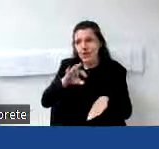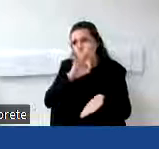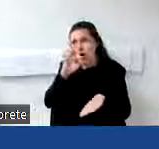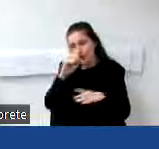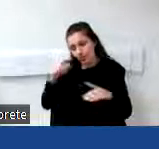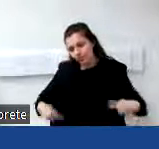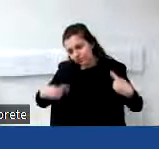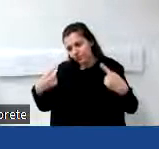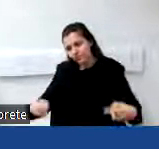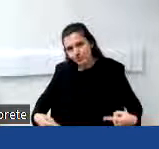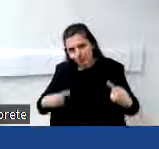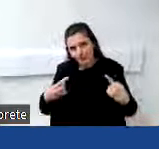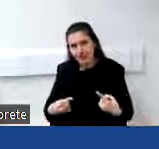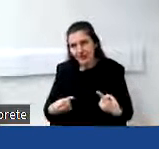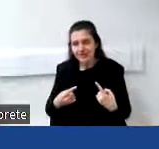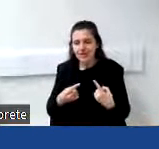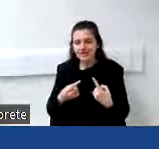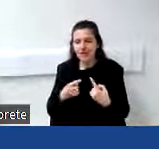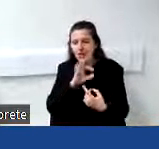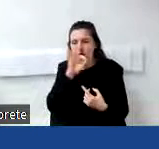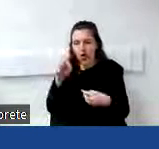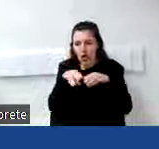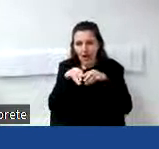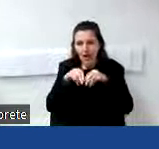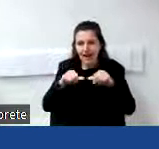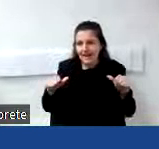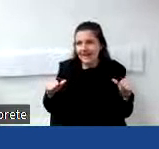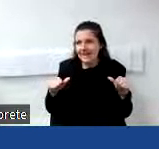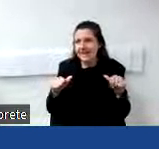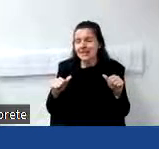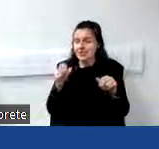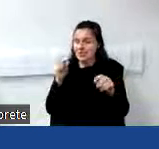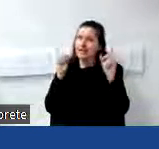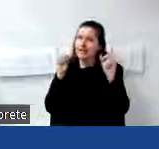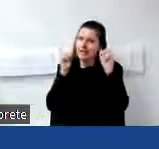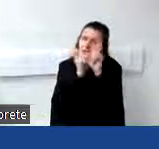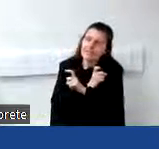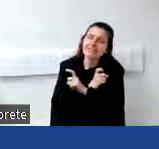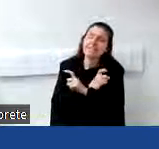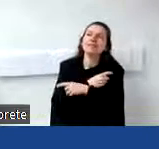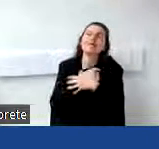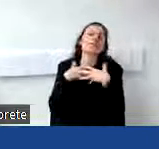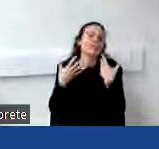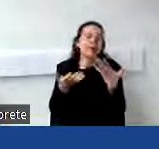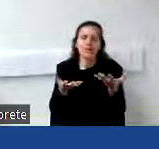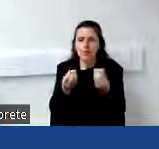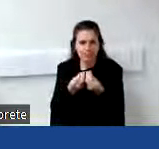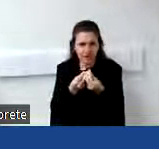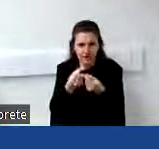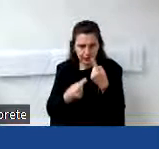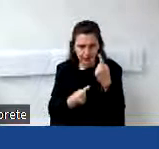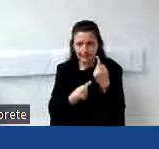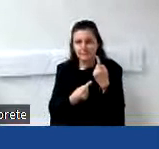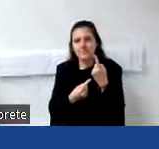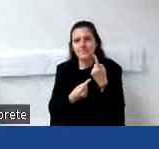la arena que caminar sobre un piso firme. Entonces, bueno, eso puede también generar inestabilidad, no solamente a las personas con